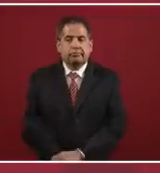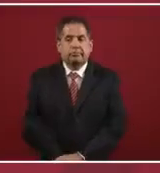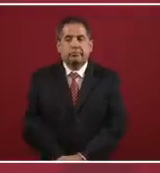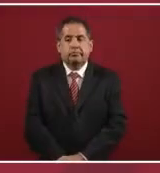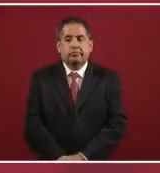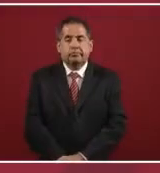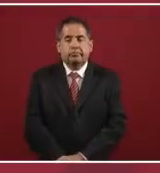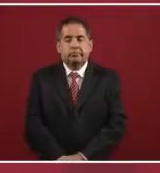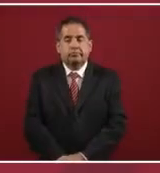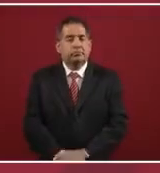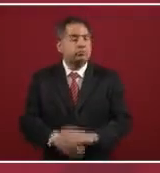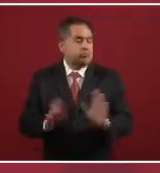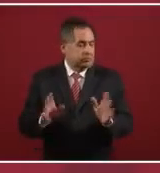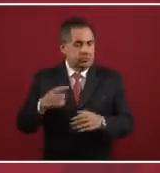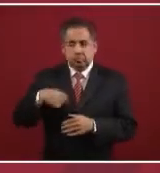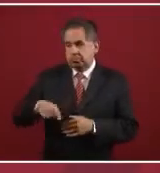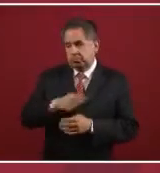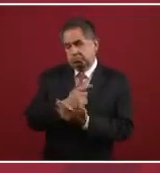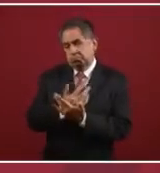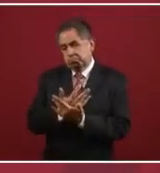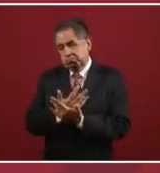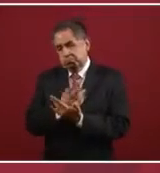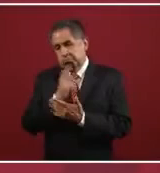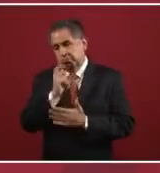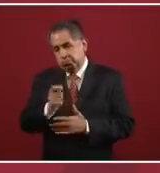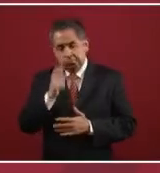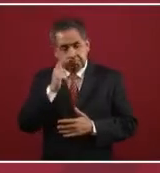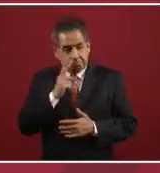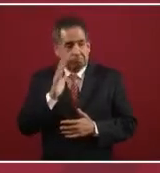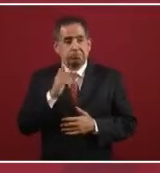De modo que hay que esperar a que